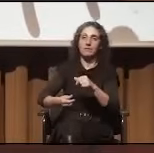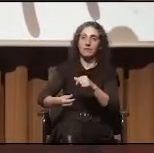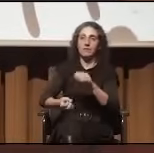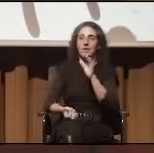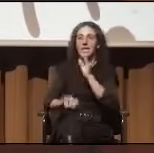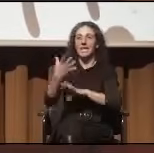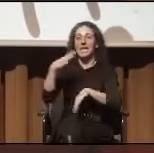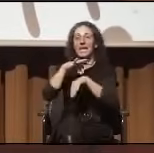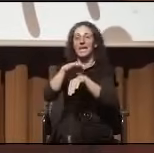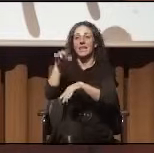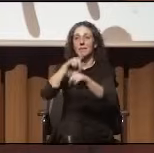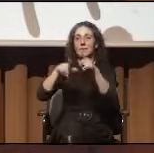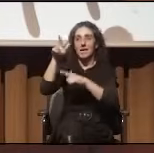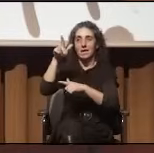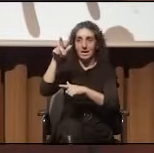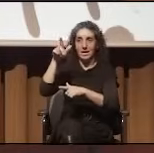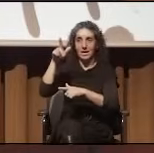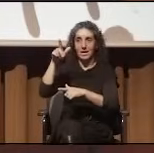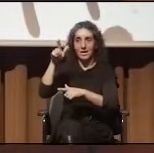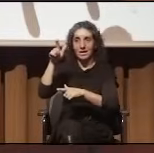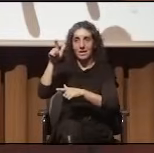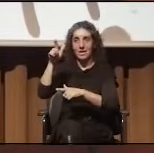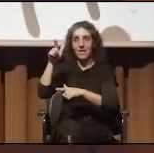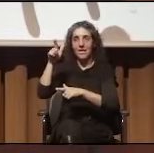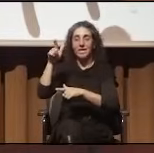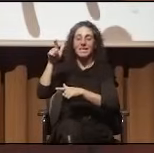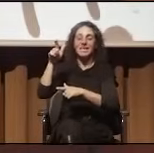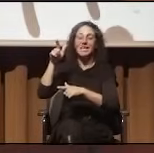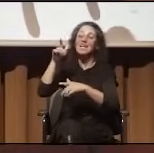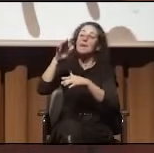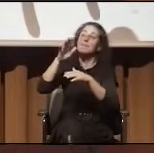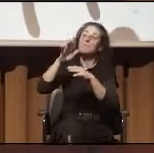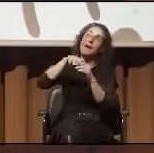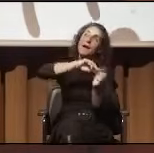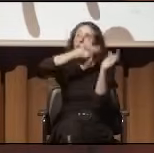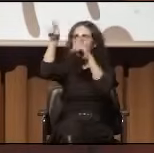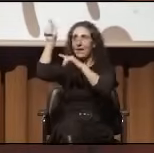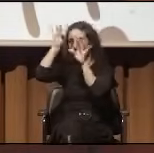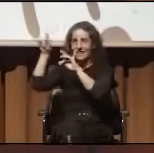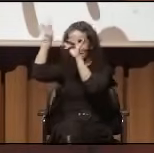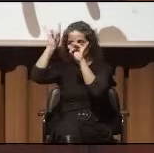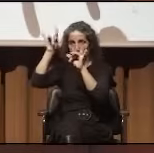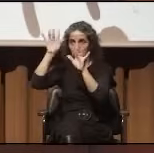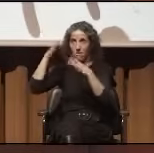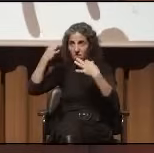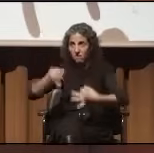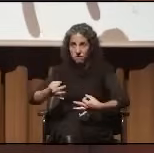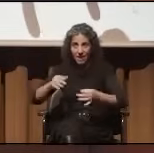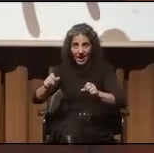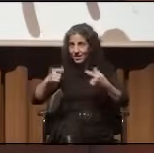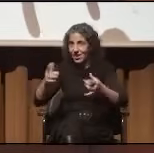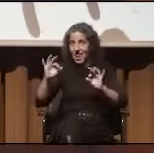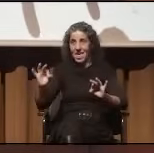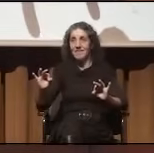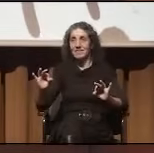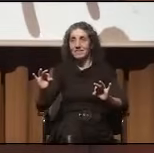viajes para llevarnos a este territorio que nos pertenece por el hecho de ser humanos. Y entonces, bueno, algunas veces esta agencia de viajes te quieren llevar